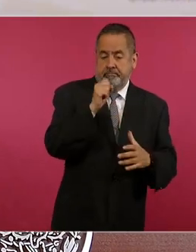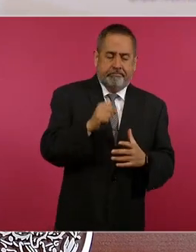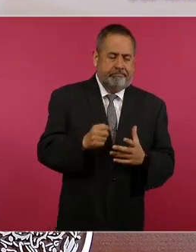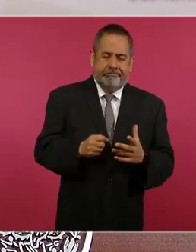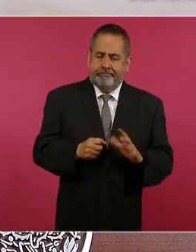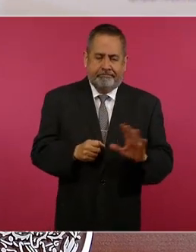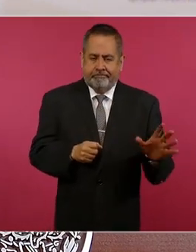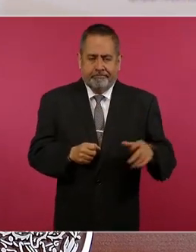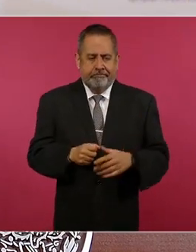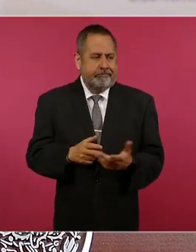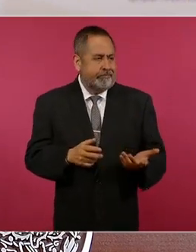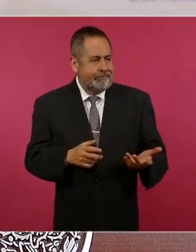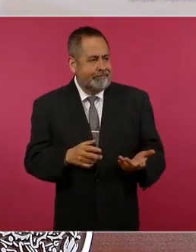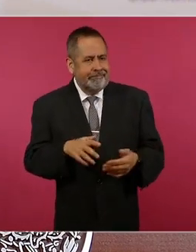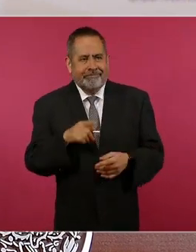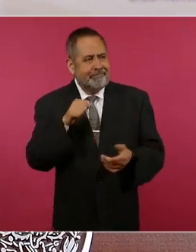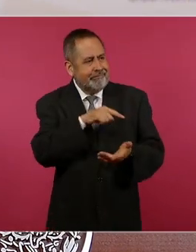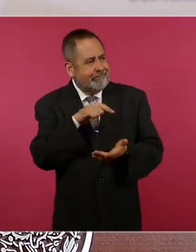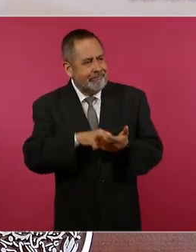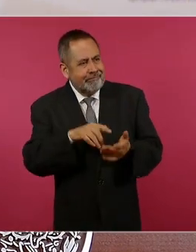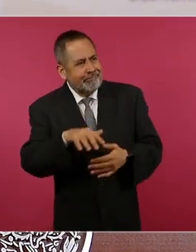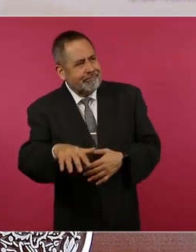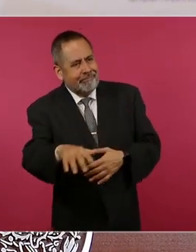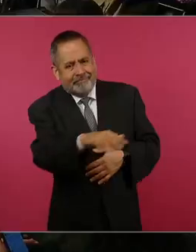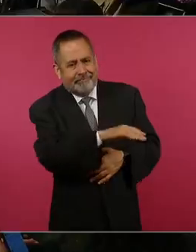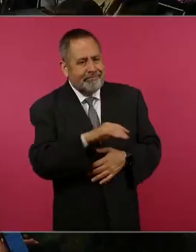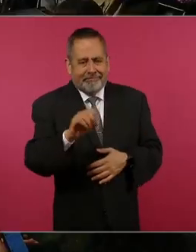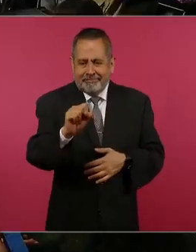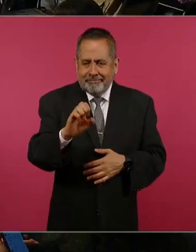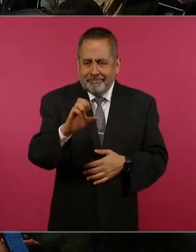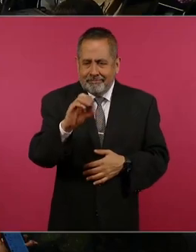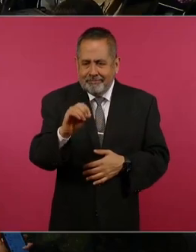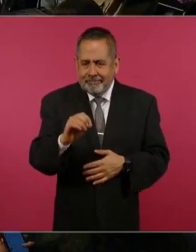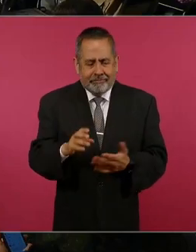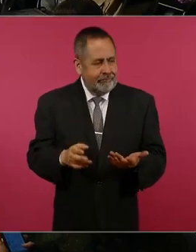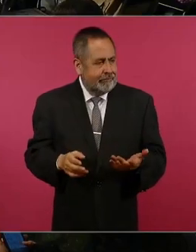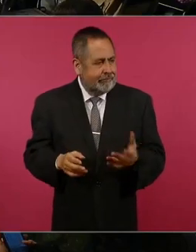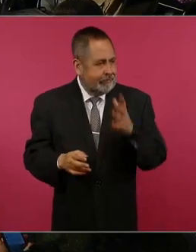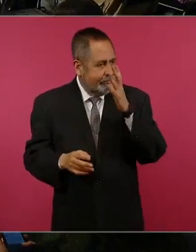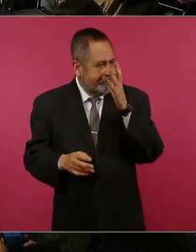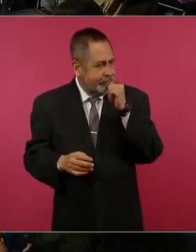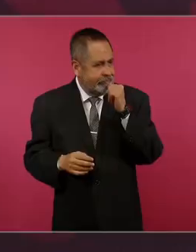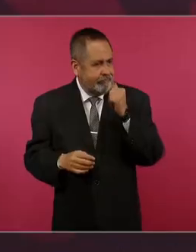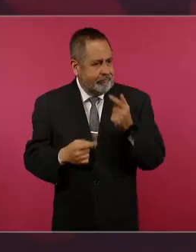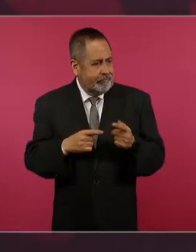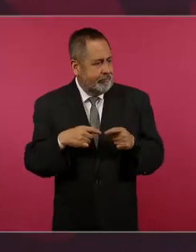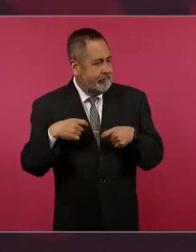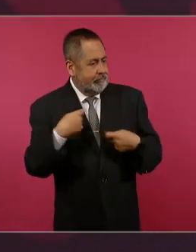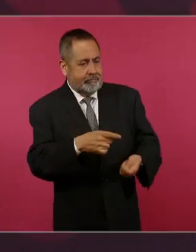zonas con estrés hídrico.